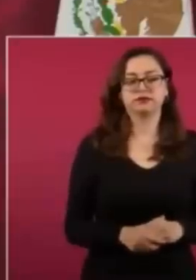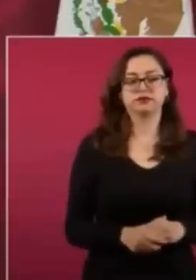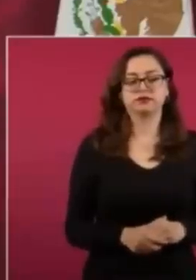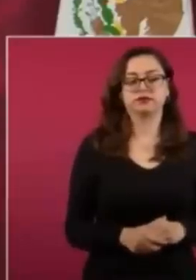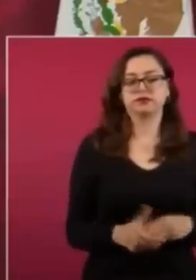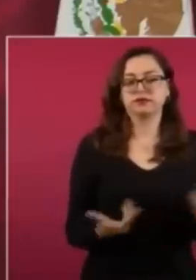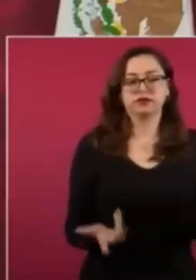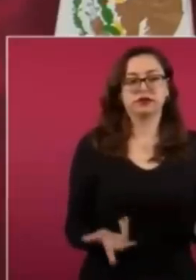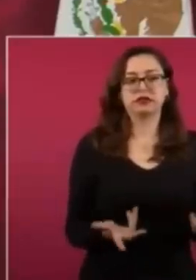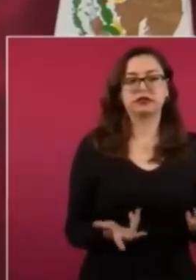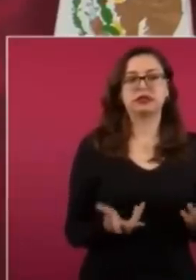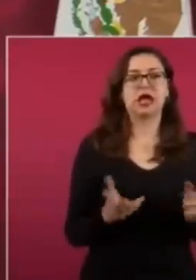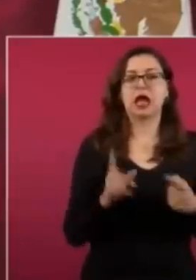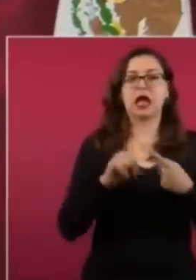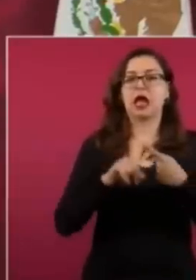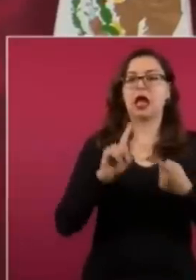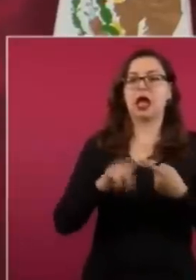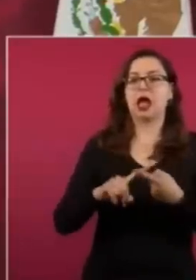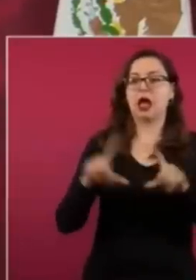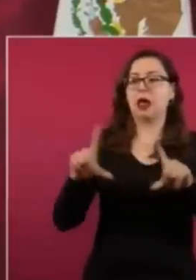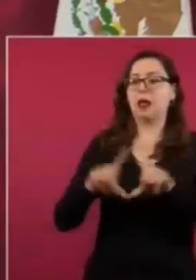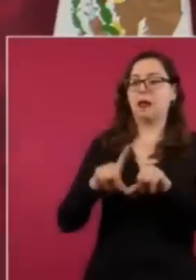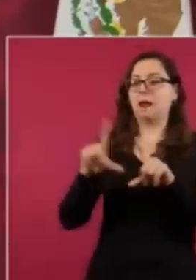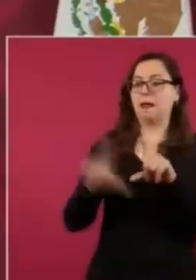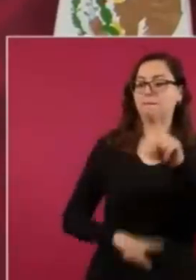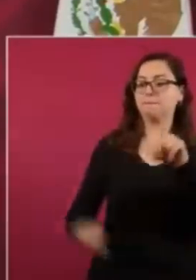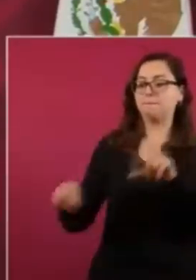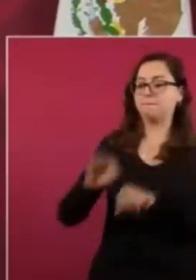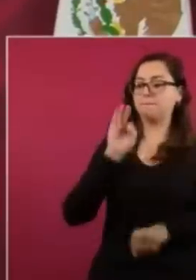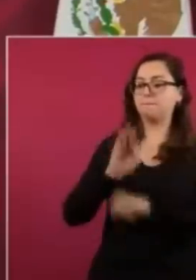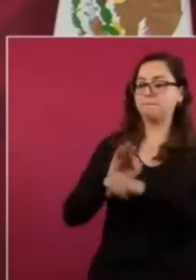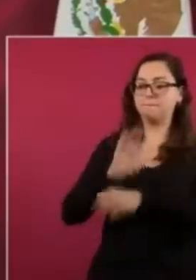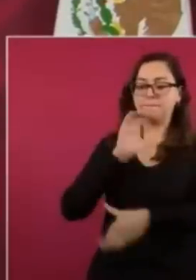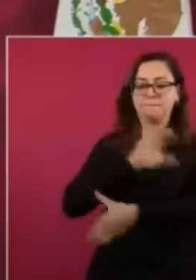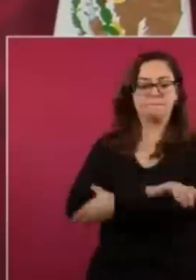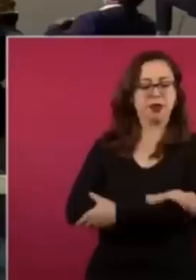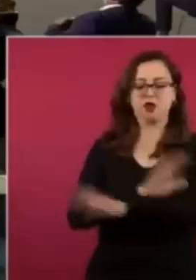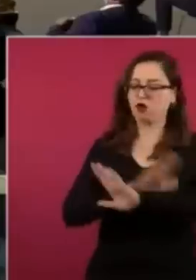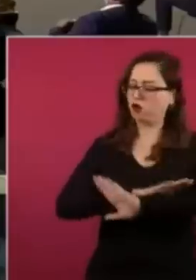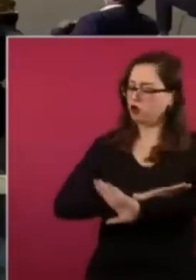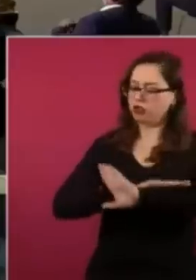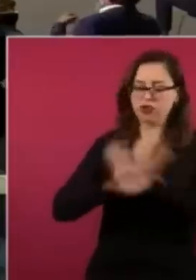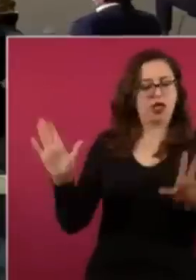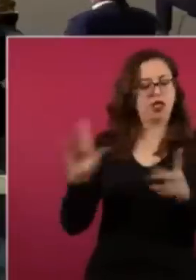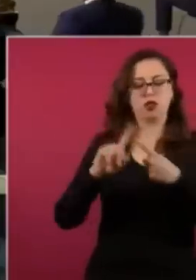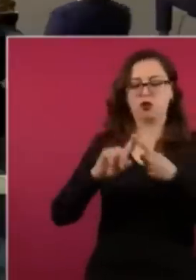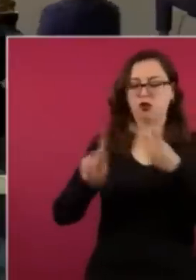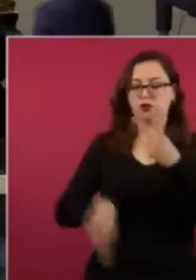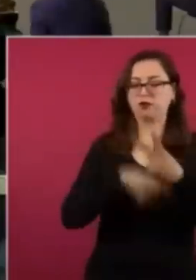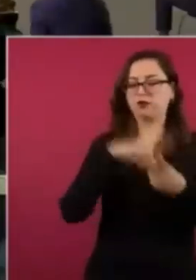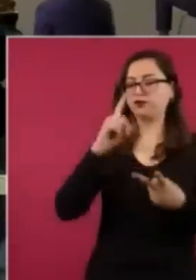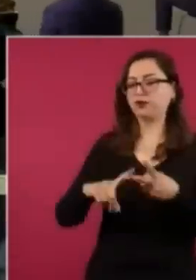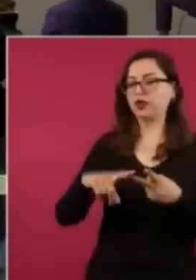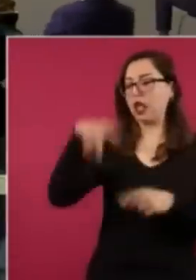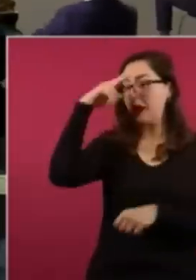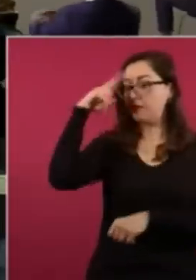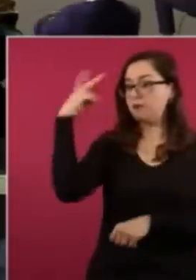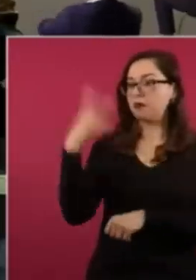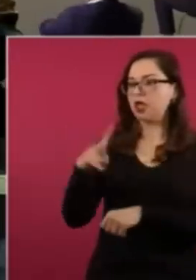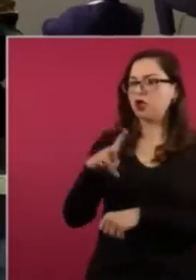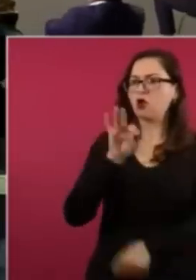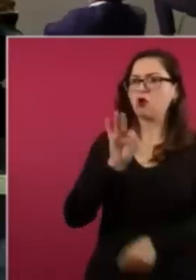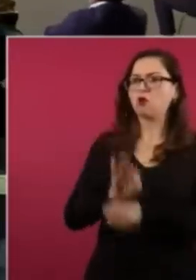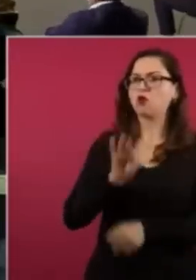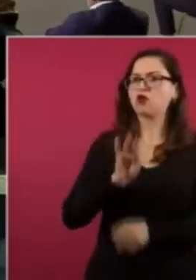ni la de la corrupción por México Cómo se llamaba la otra mexicanos por la